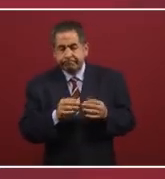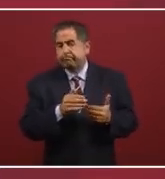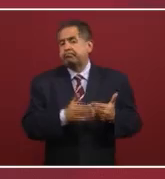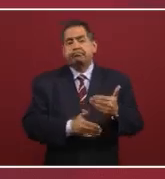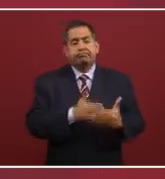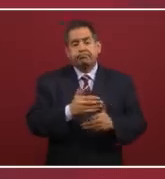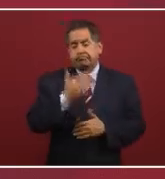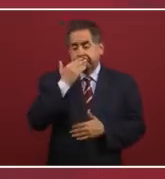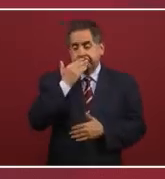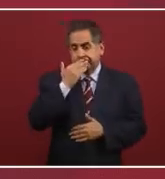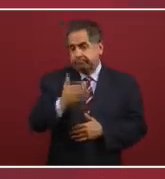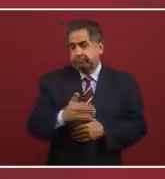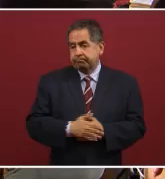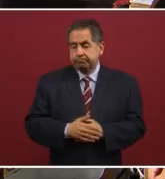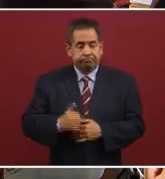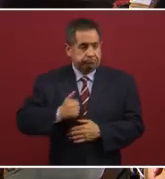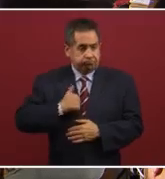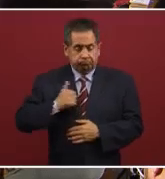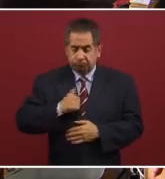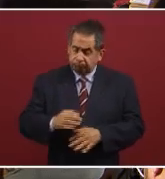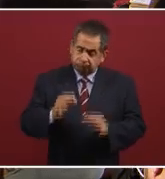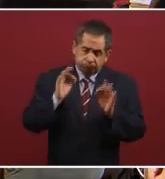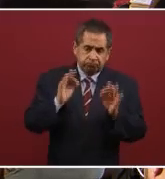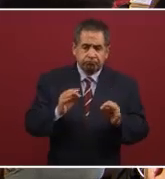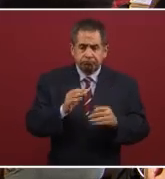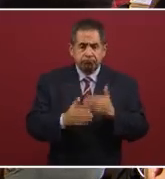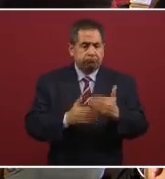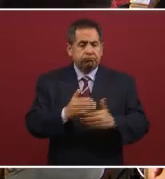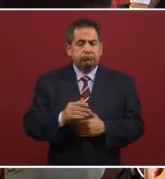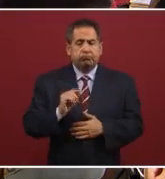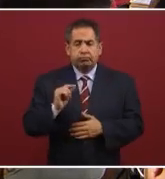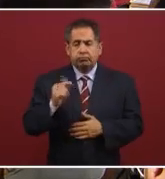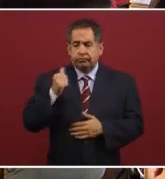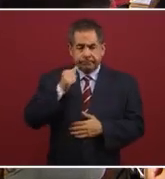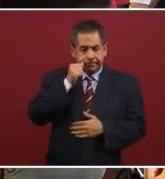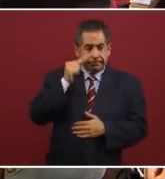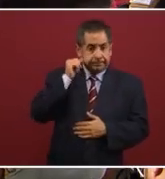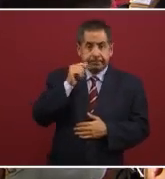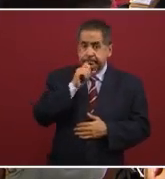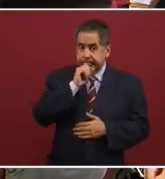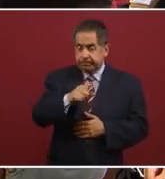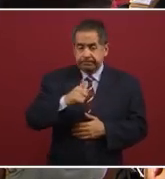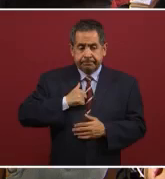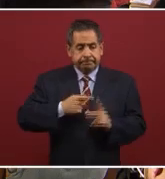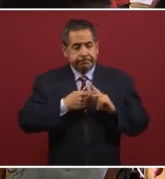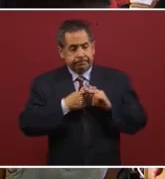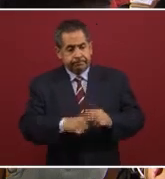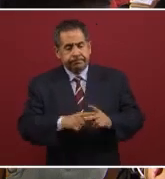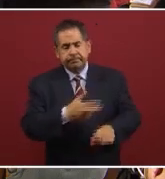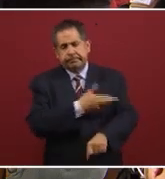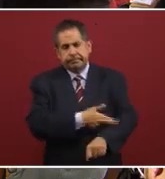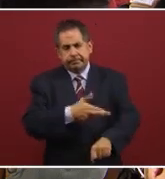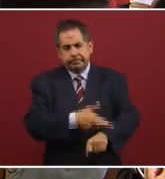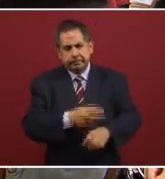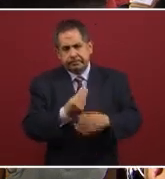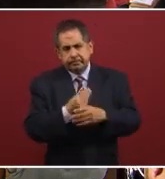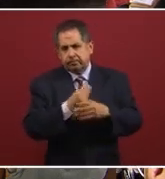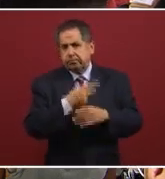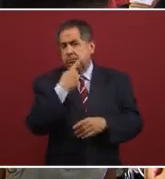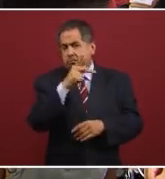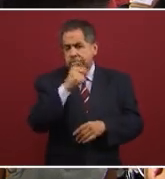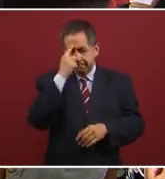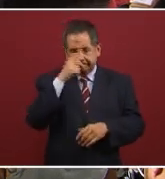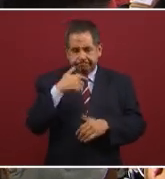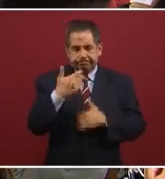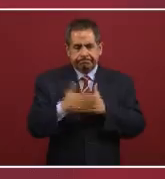avances. Ciertamente en Canadá, que acaba de ayer también de iniciar el lado técnico de su proceso, como